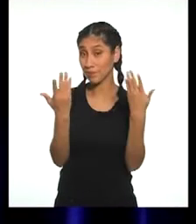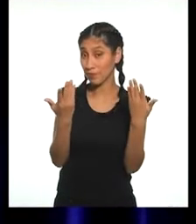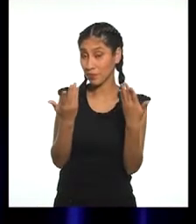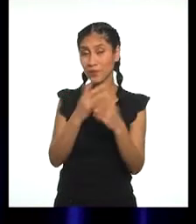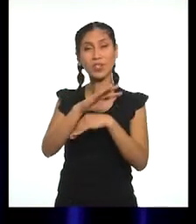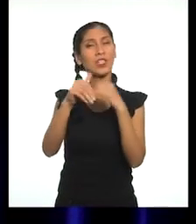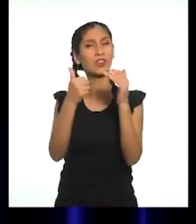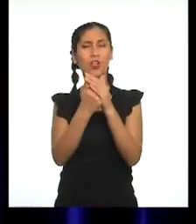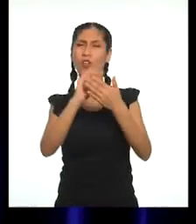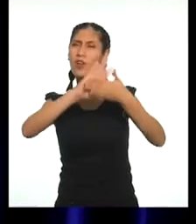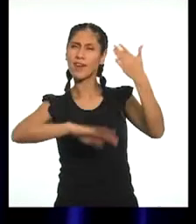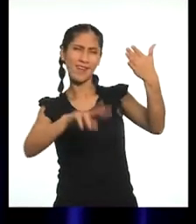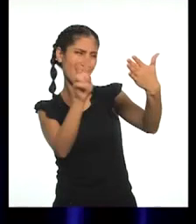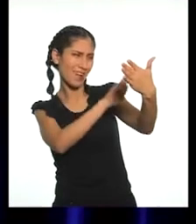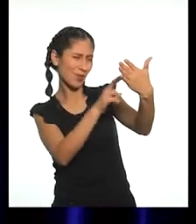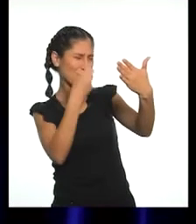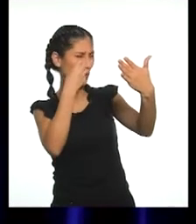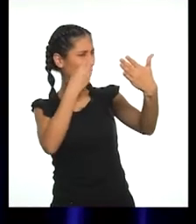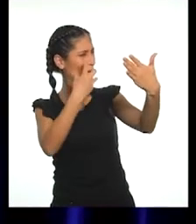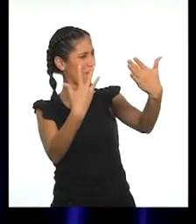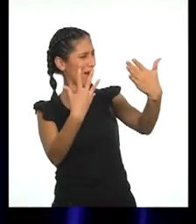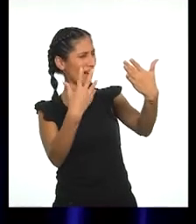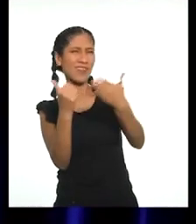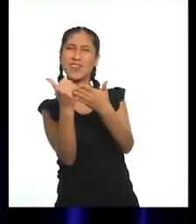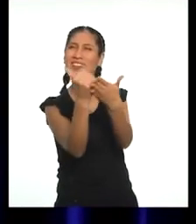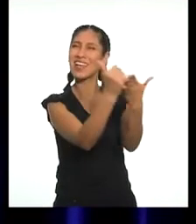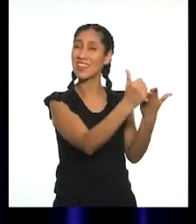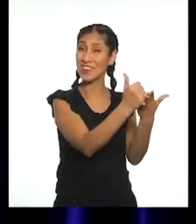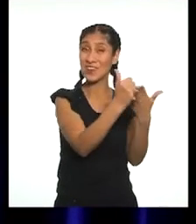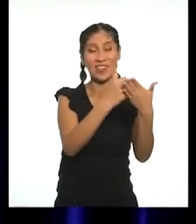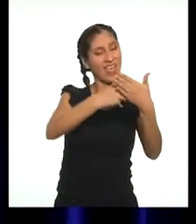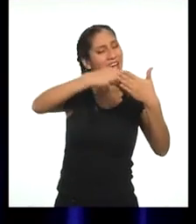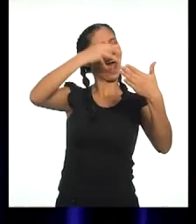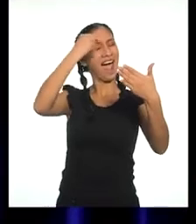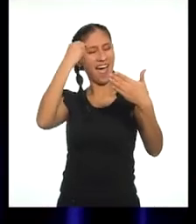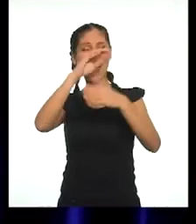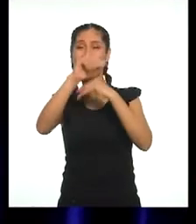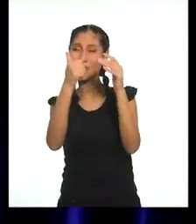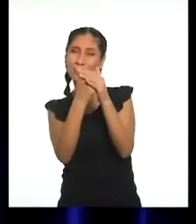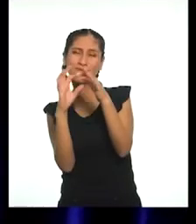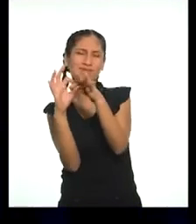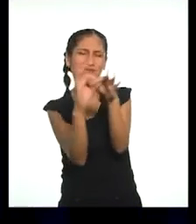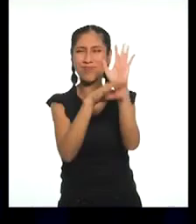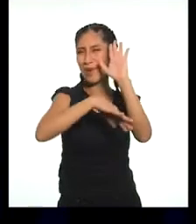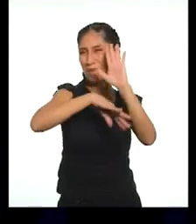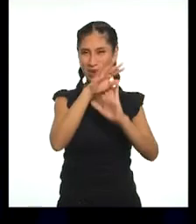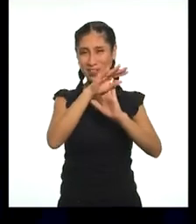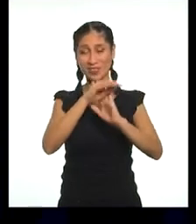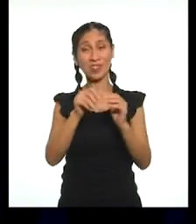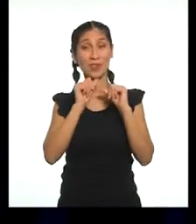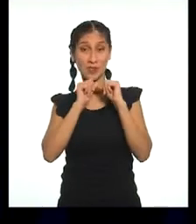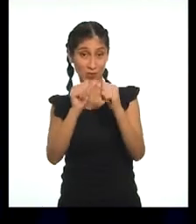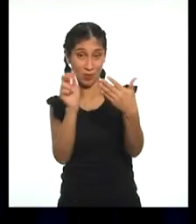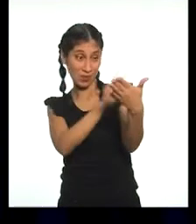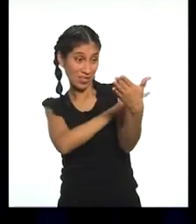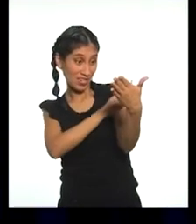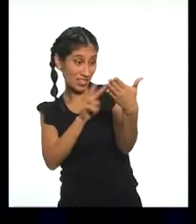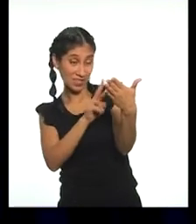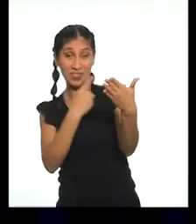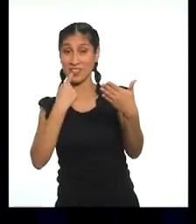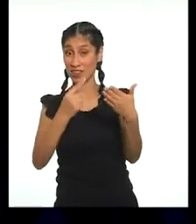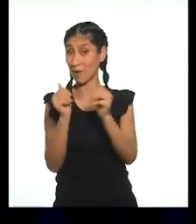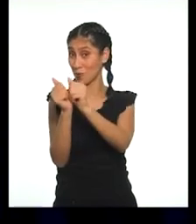la magia de la lectura nos permita acercarnos más a pesar de las distancias físicas. Sigamos leyendo y